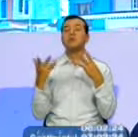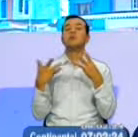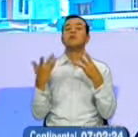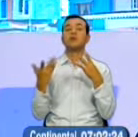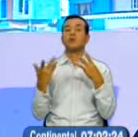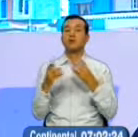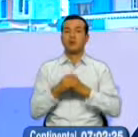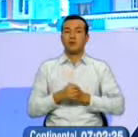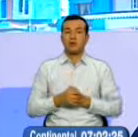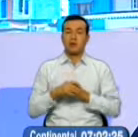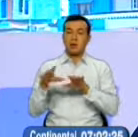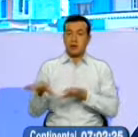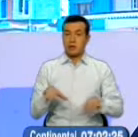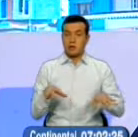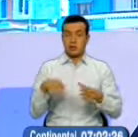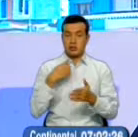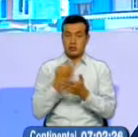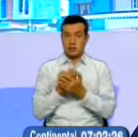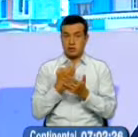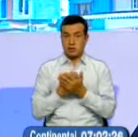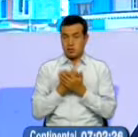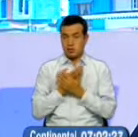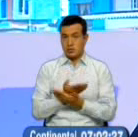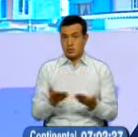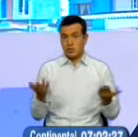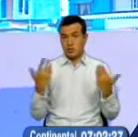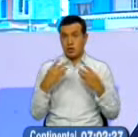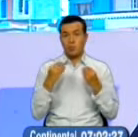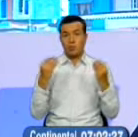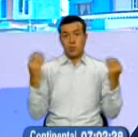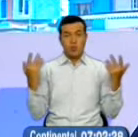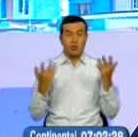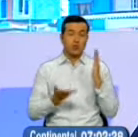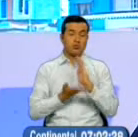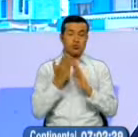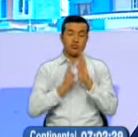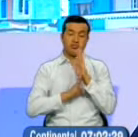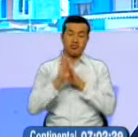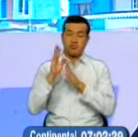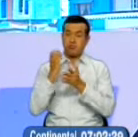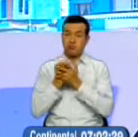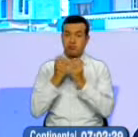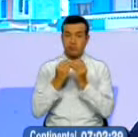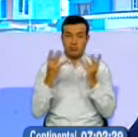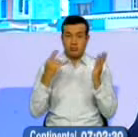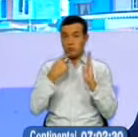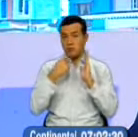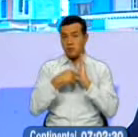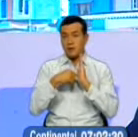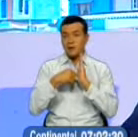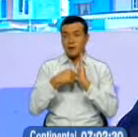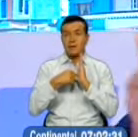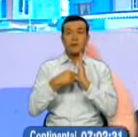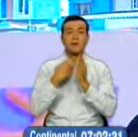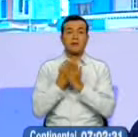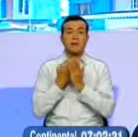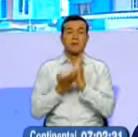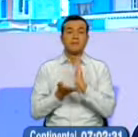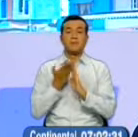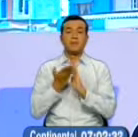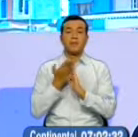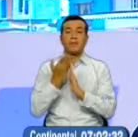que tiene la actividad económica. Podríamos tener varios tipos de crecimiento económico. Un crecimiento económico que no